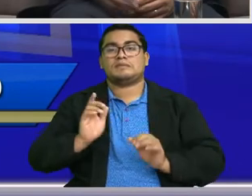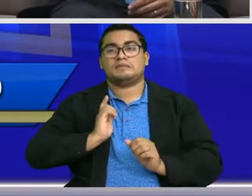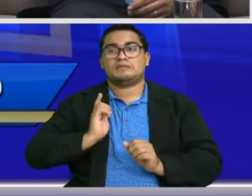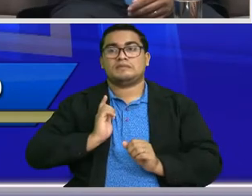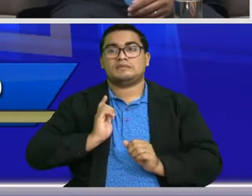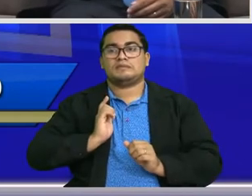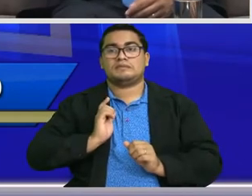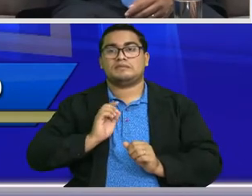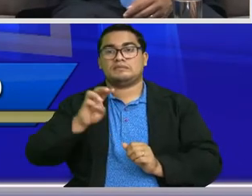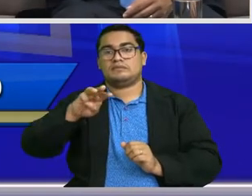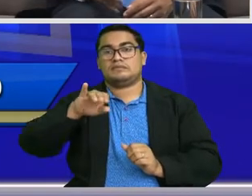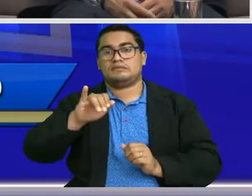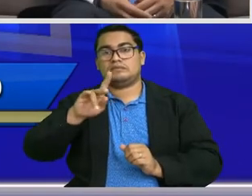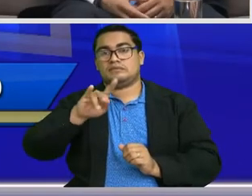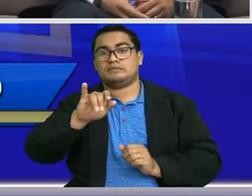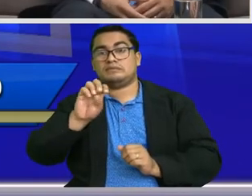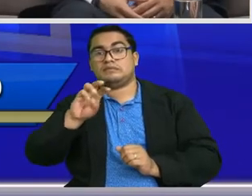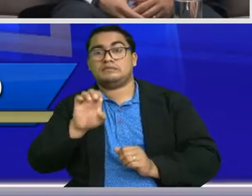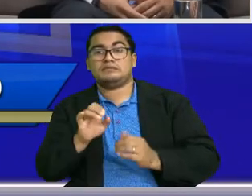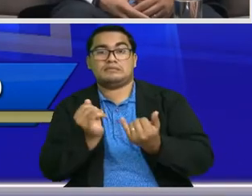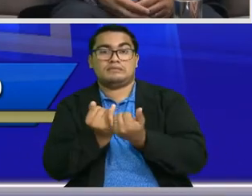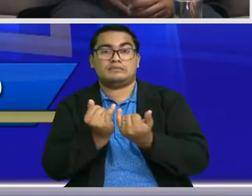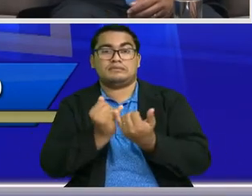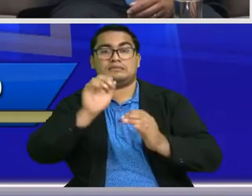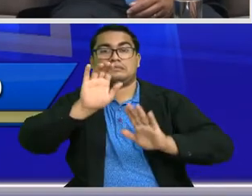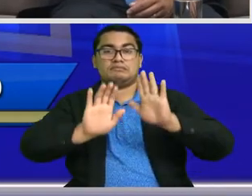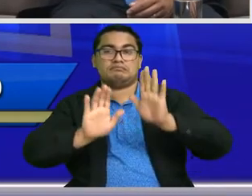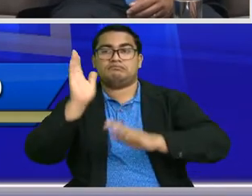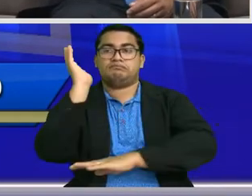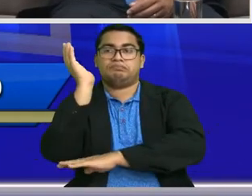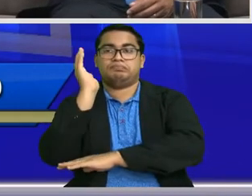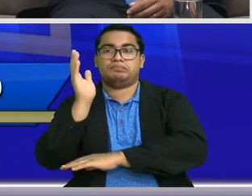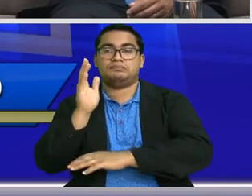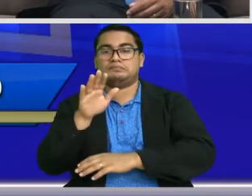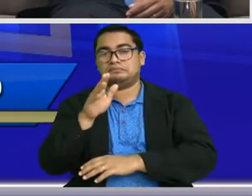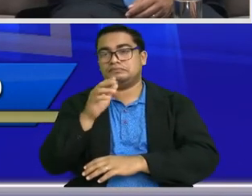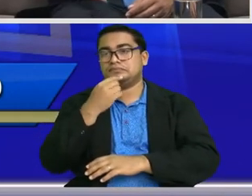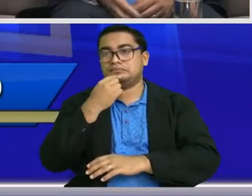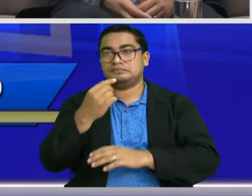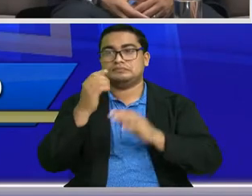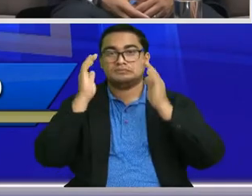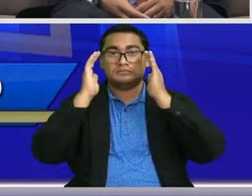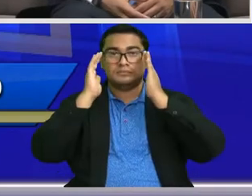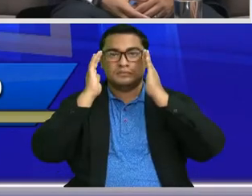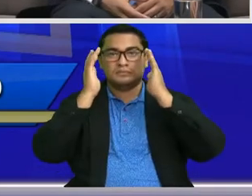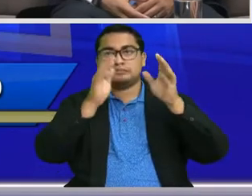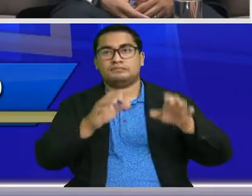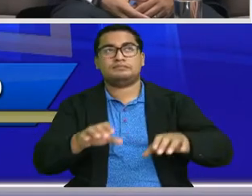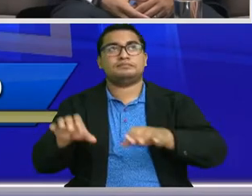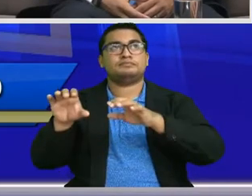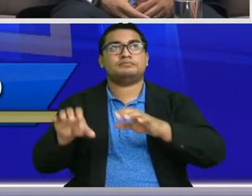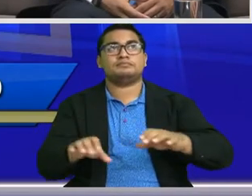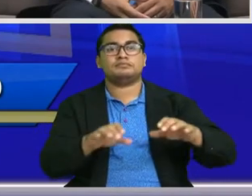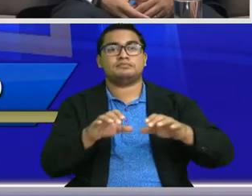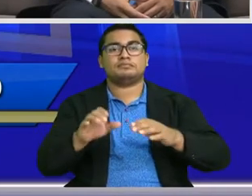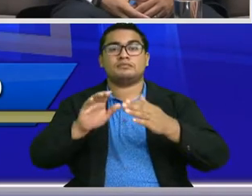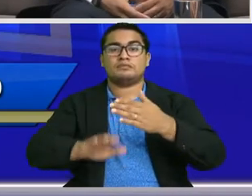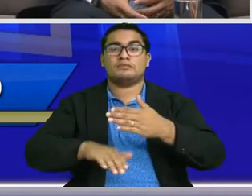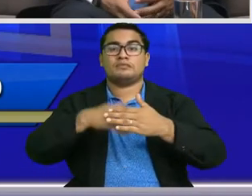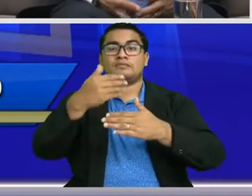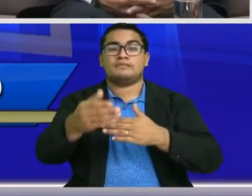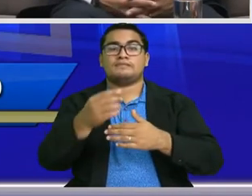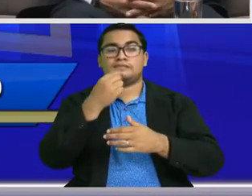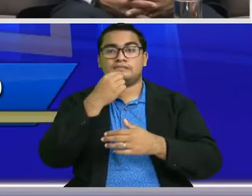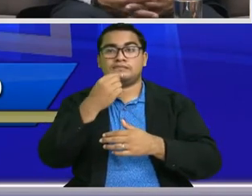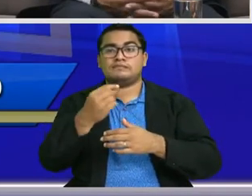además también que puedan participar de las ponencias. Van a ser, haber eventos paralelos, que más adelante la